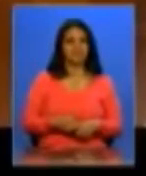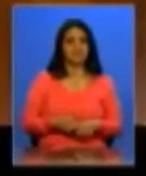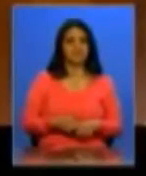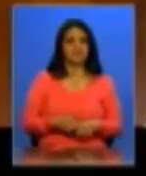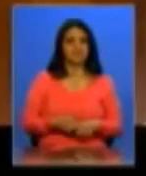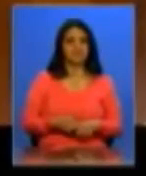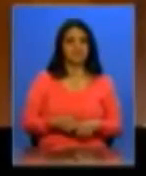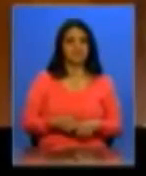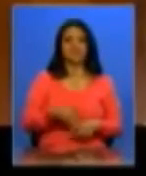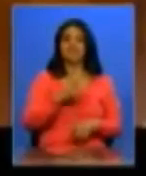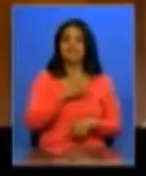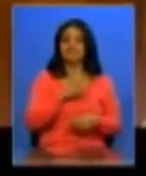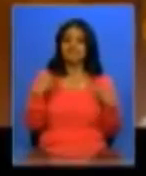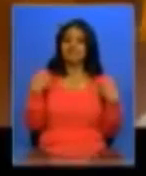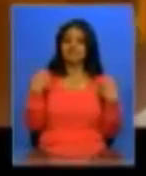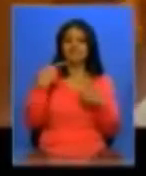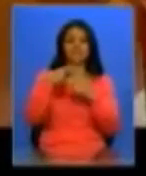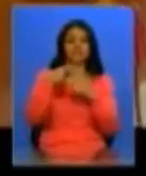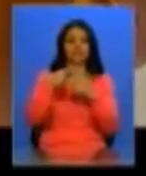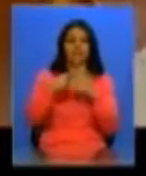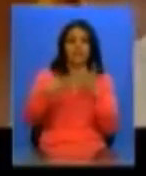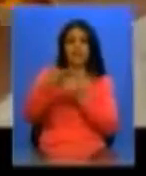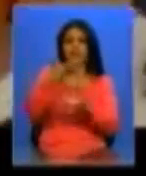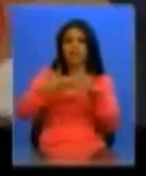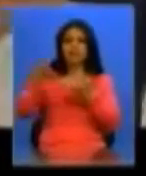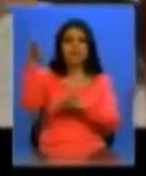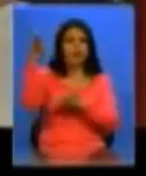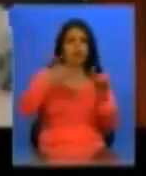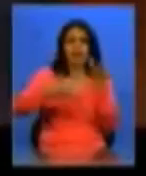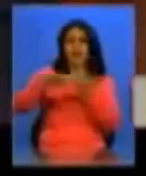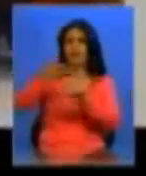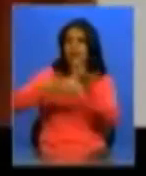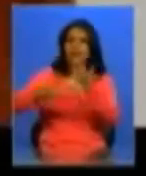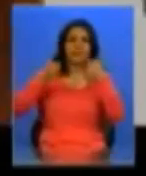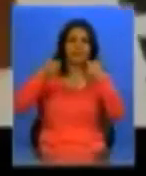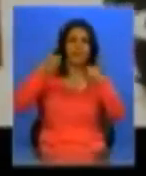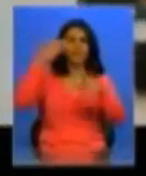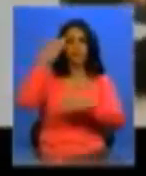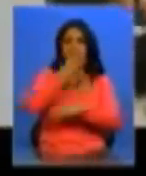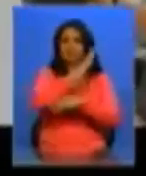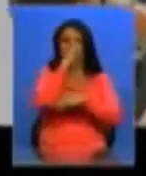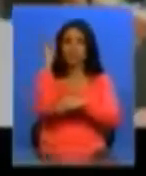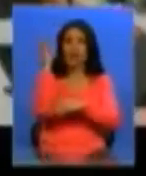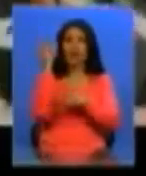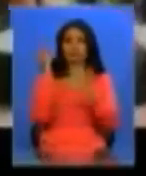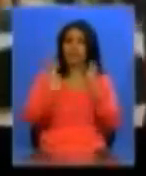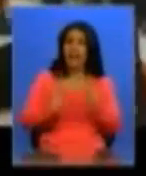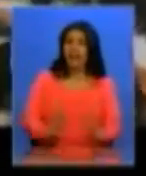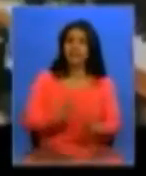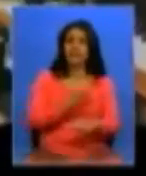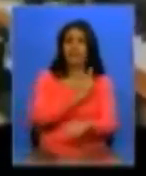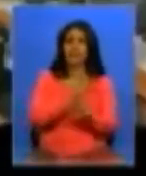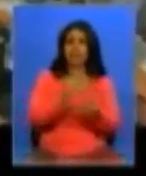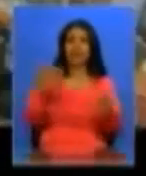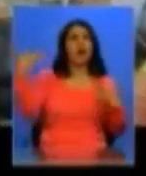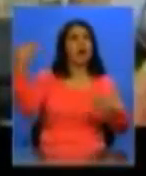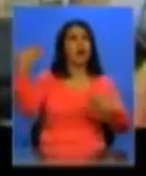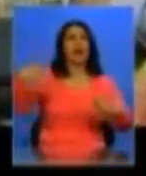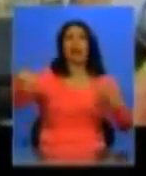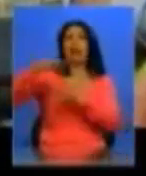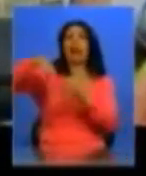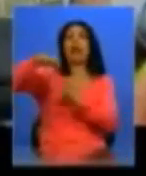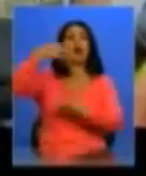energía. Discutir en un ambiente de verdad, un ambiente objetivo, un ambiente de academia, no la politiquería